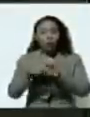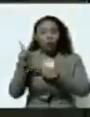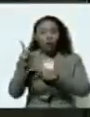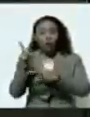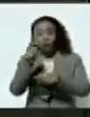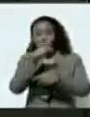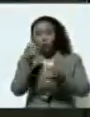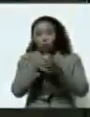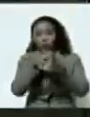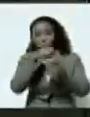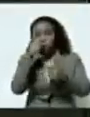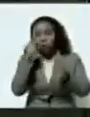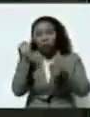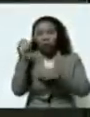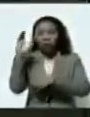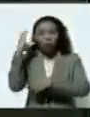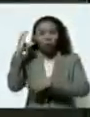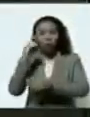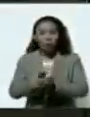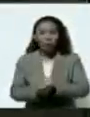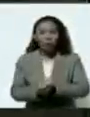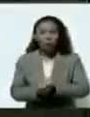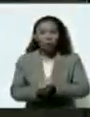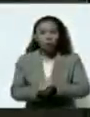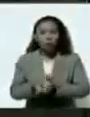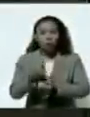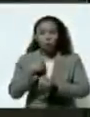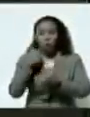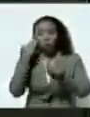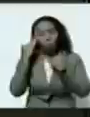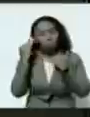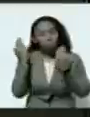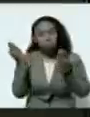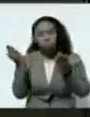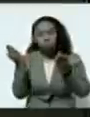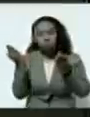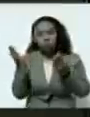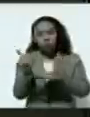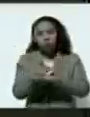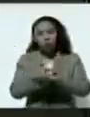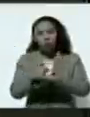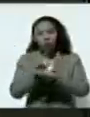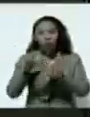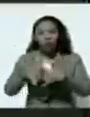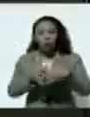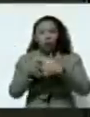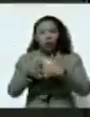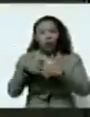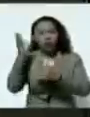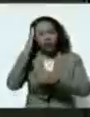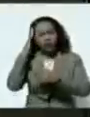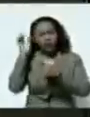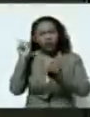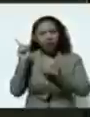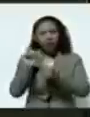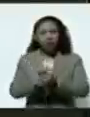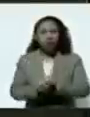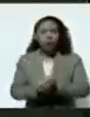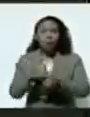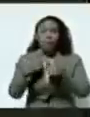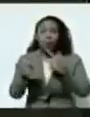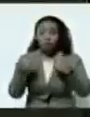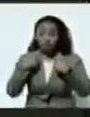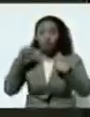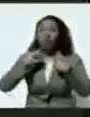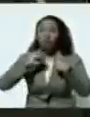narcotráfico colombiano. Yo no sé si el gobierno de los Estados Unidos de Norteamérica sabe esto, pero yo sí